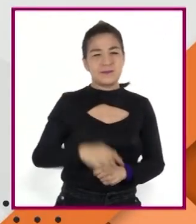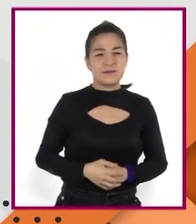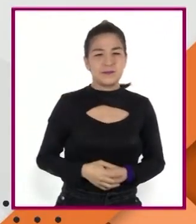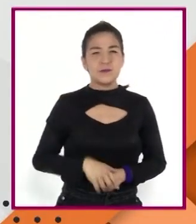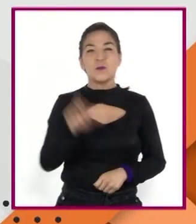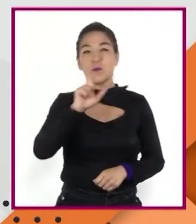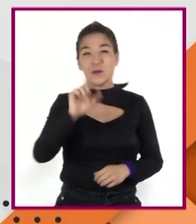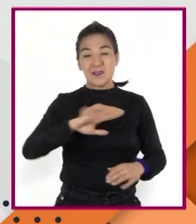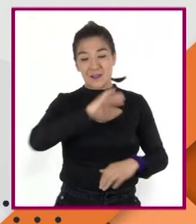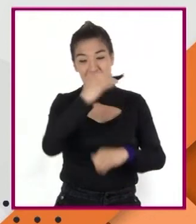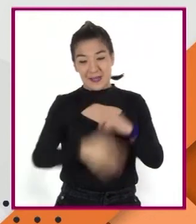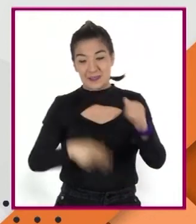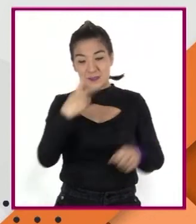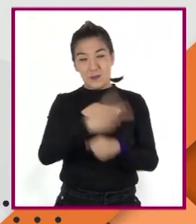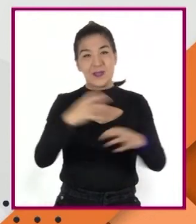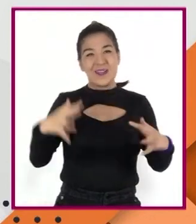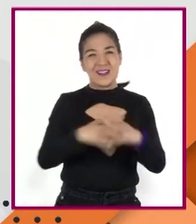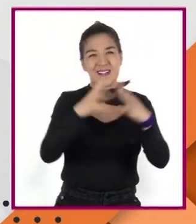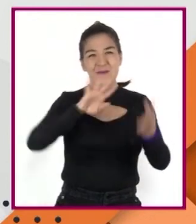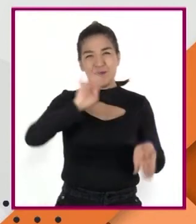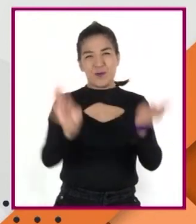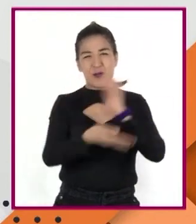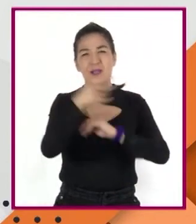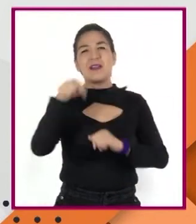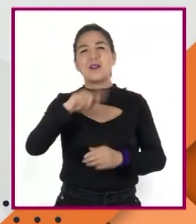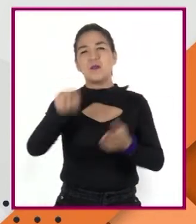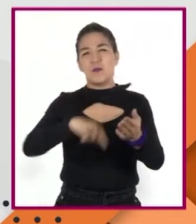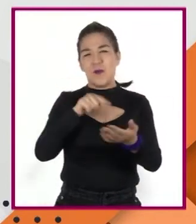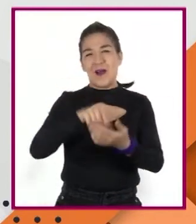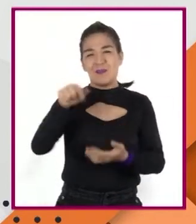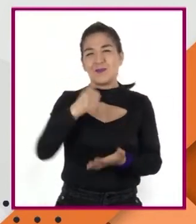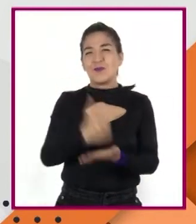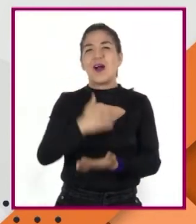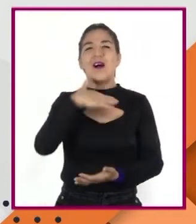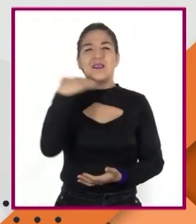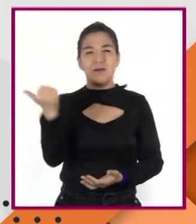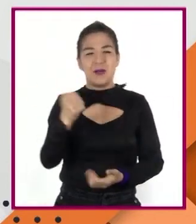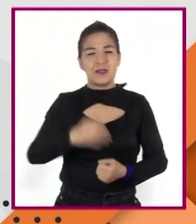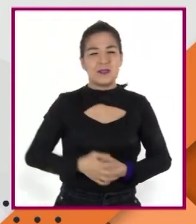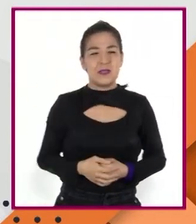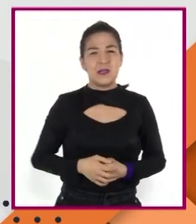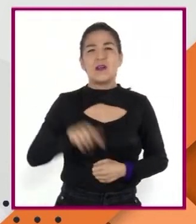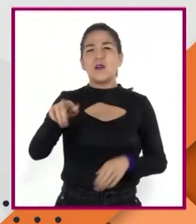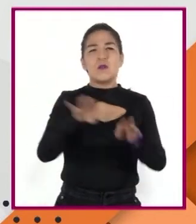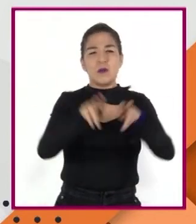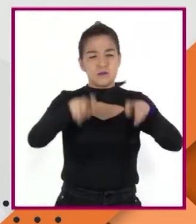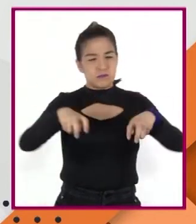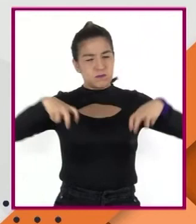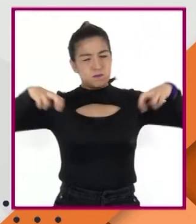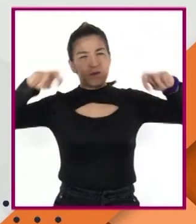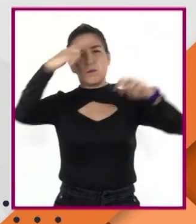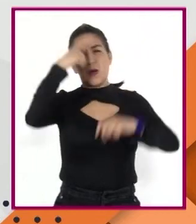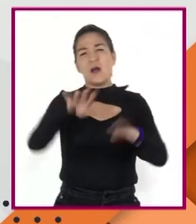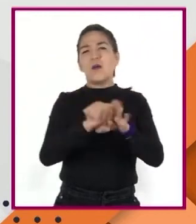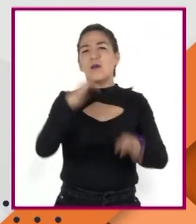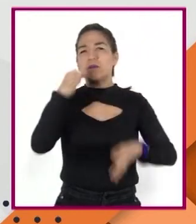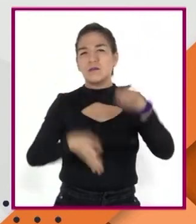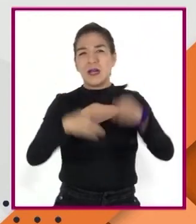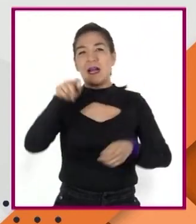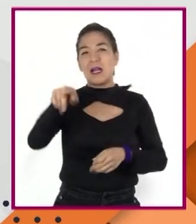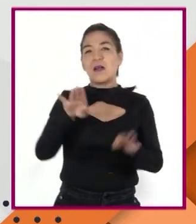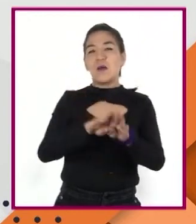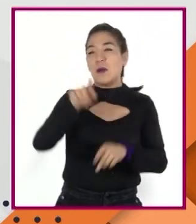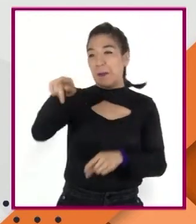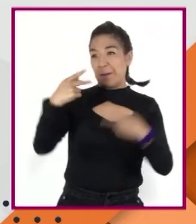Mundial, se estableció en la ciudad de Nuremberg, Alemania, un tribunal internacional encargado de juzgar a criminales de